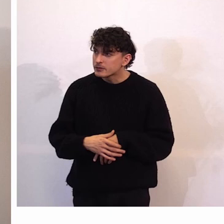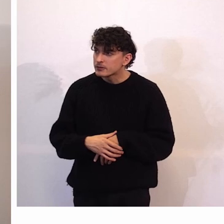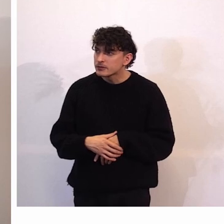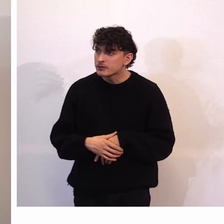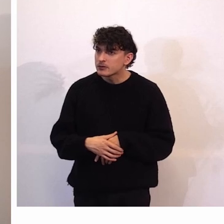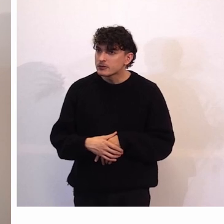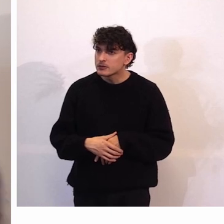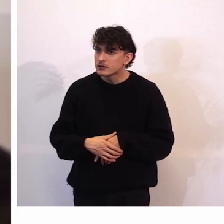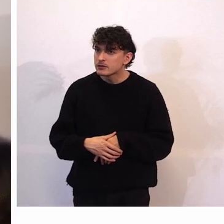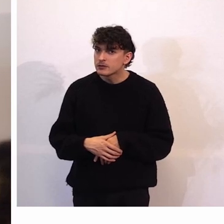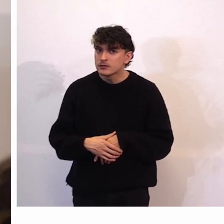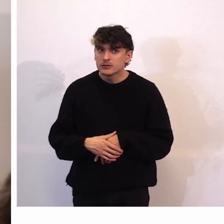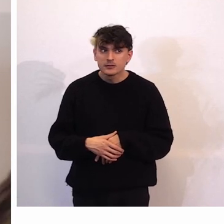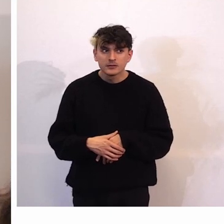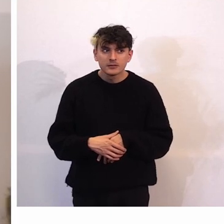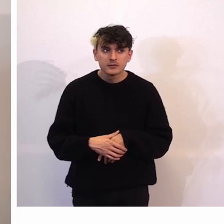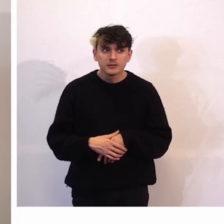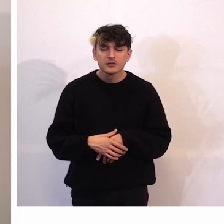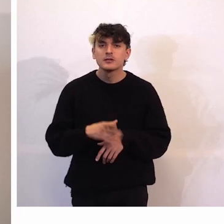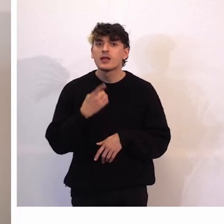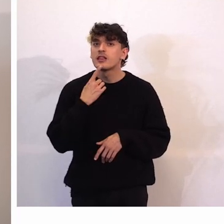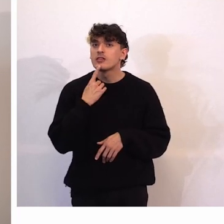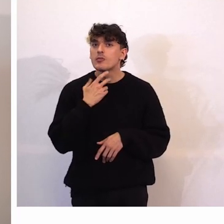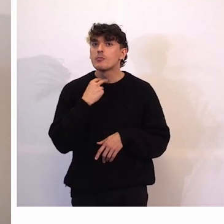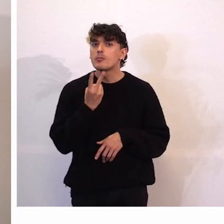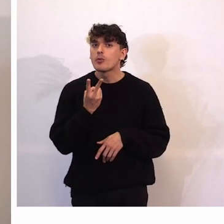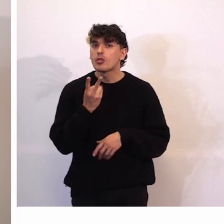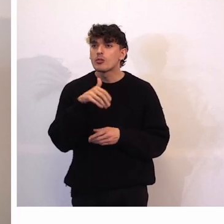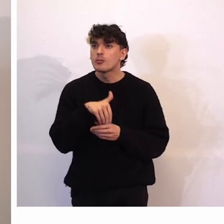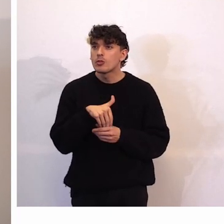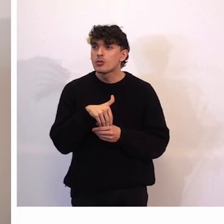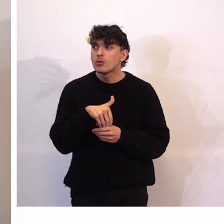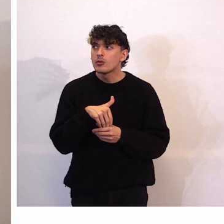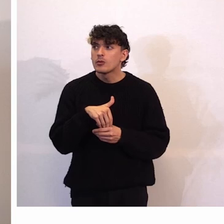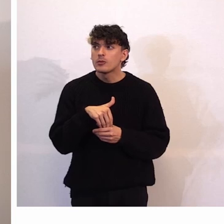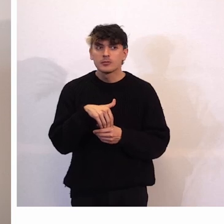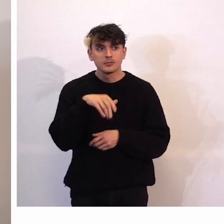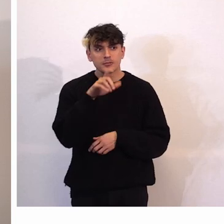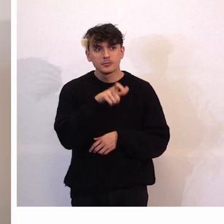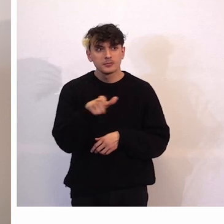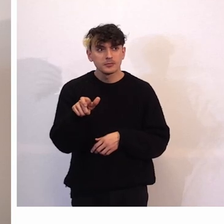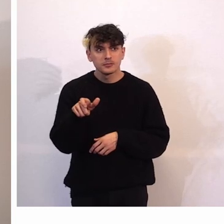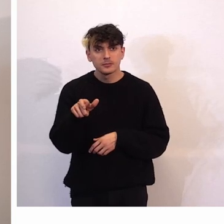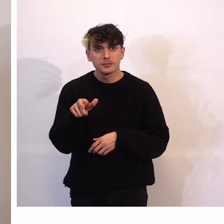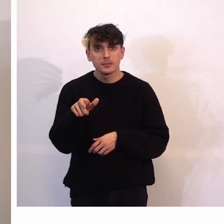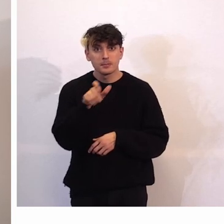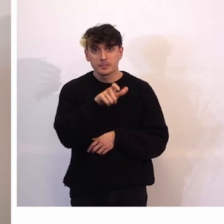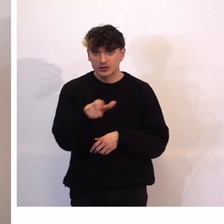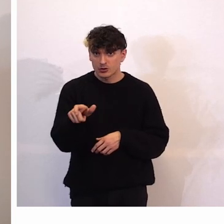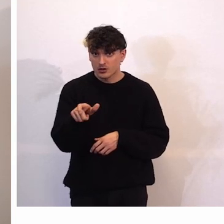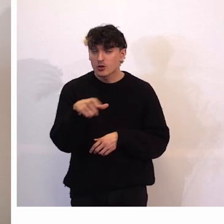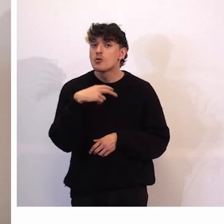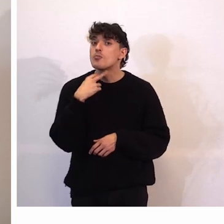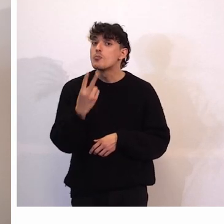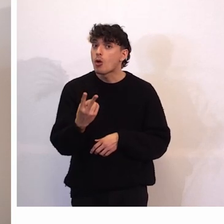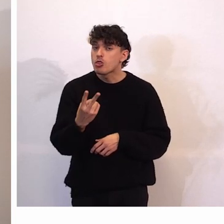Cuando he dicho que tenemos voz y votos, ¿no? ¿Cómo? Las personas representantes tienen voz y votos. Sí,